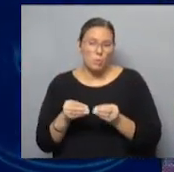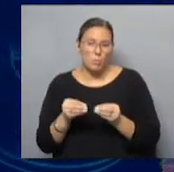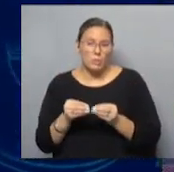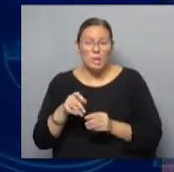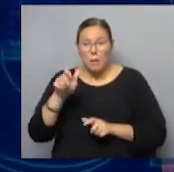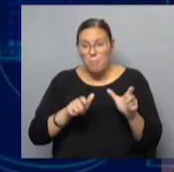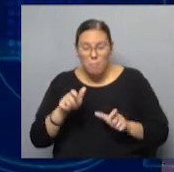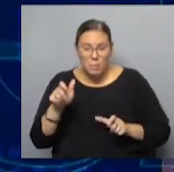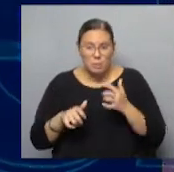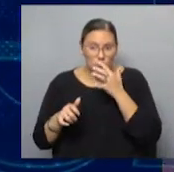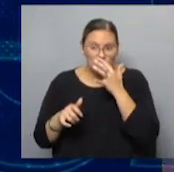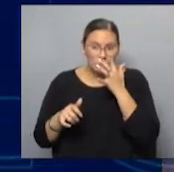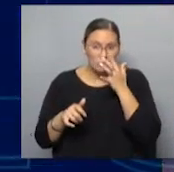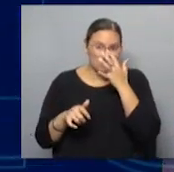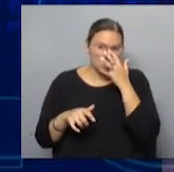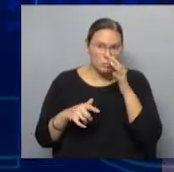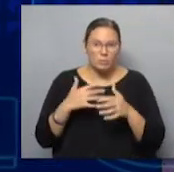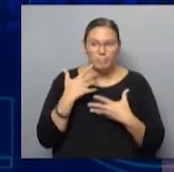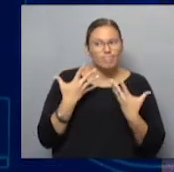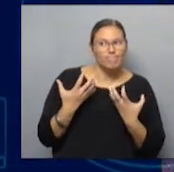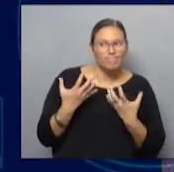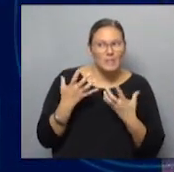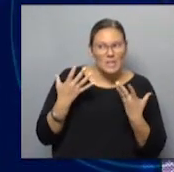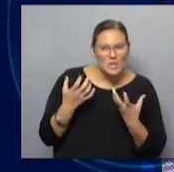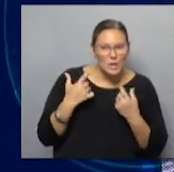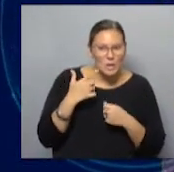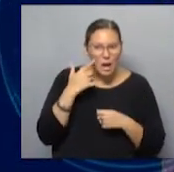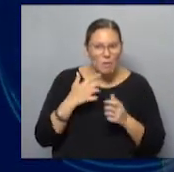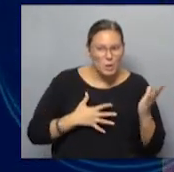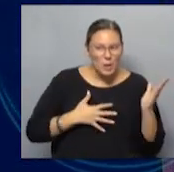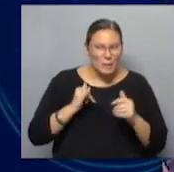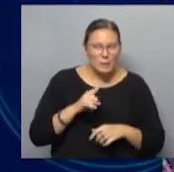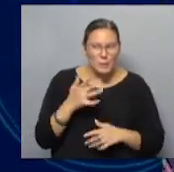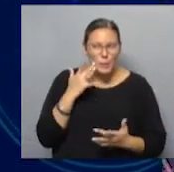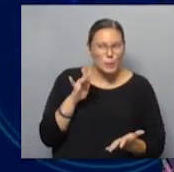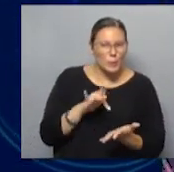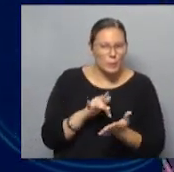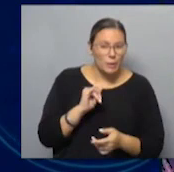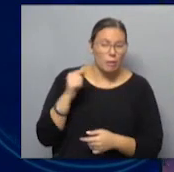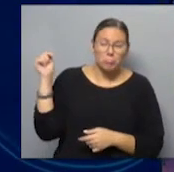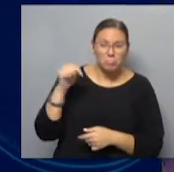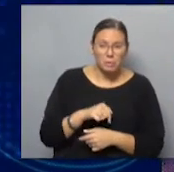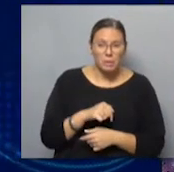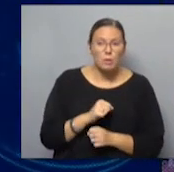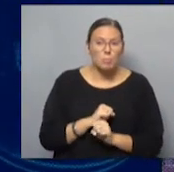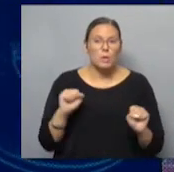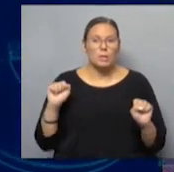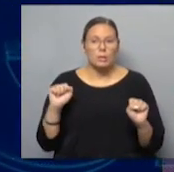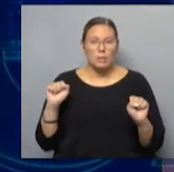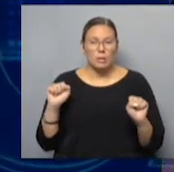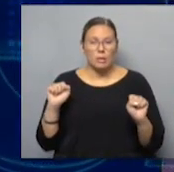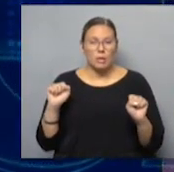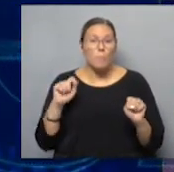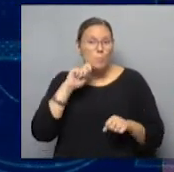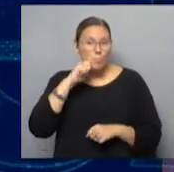personas que tienen ahí como unas ganas de pensarse flamencas y demás, acercarse a este tipo de espectáculos puede ser